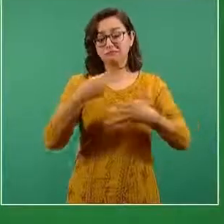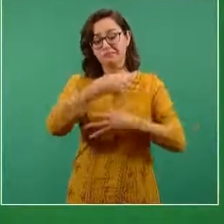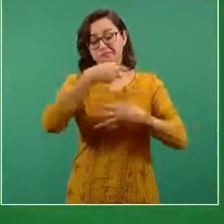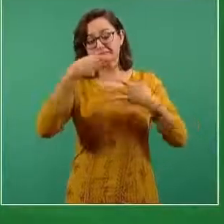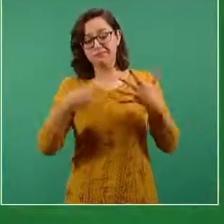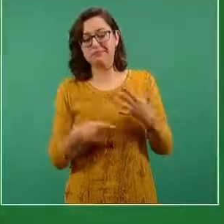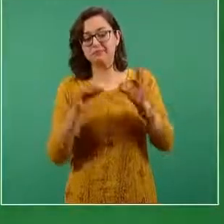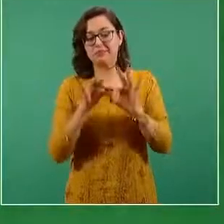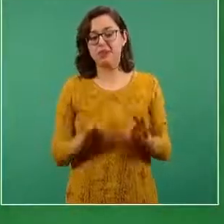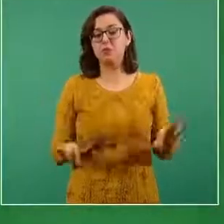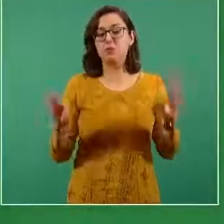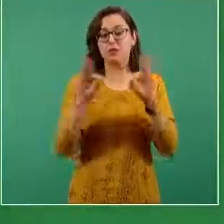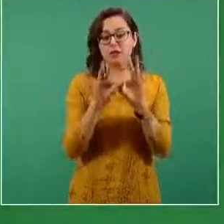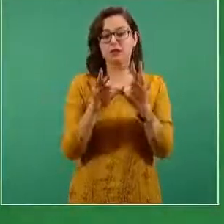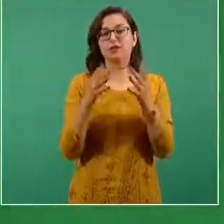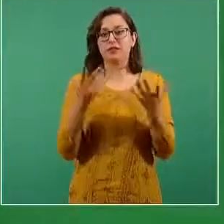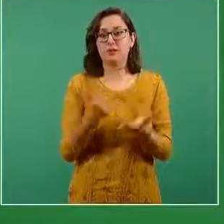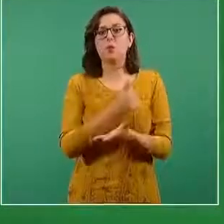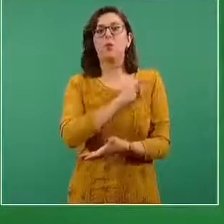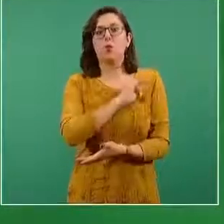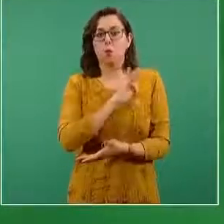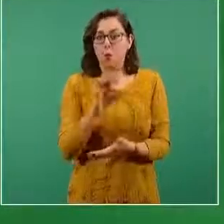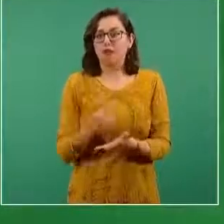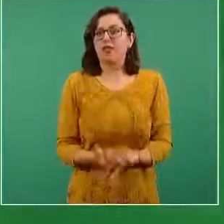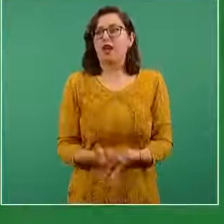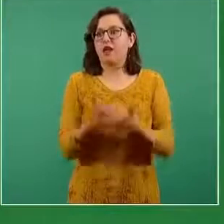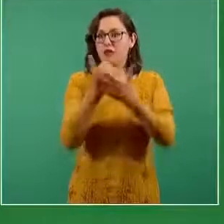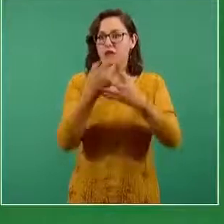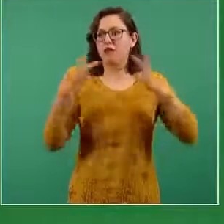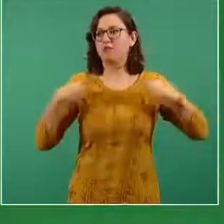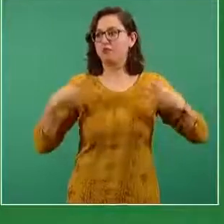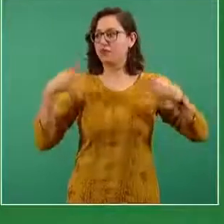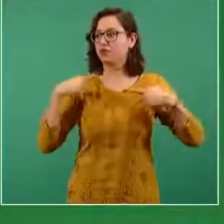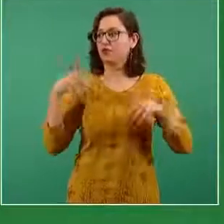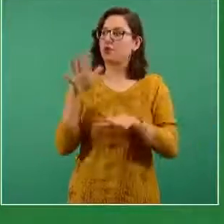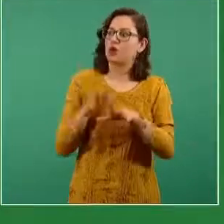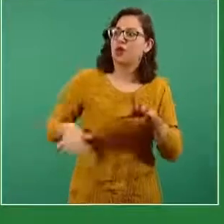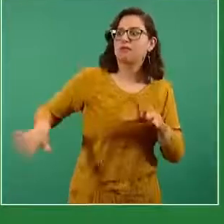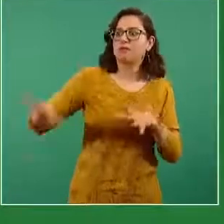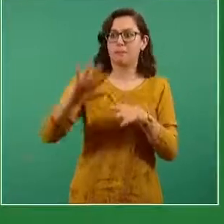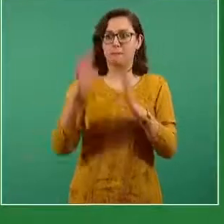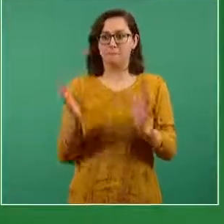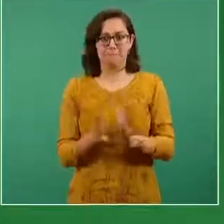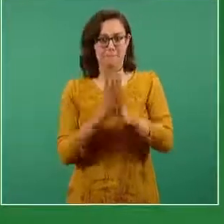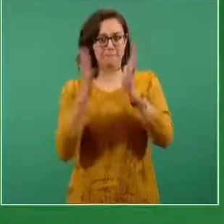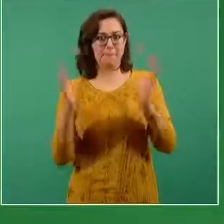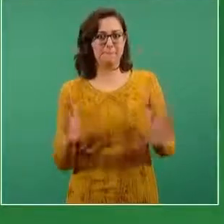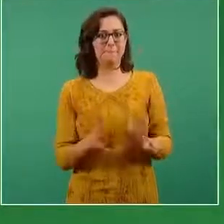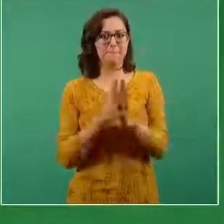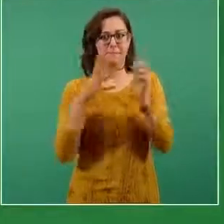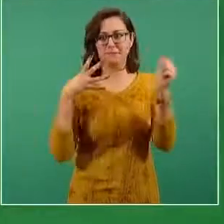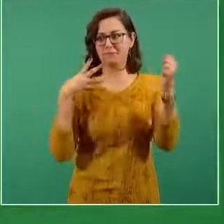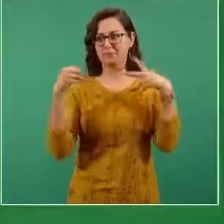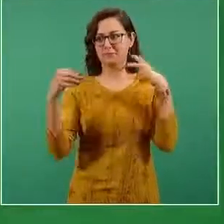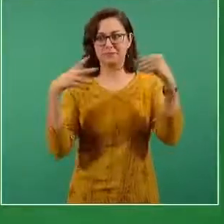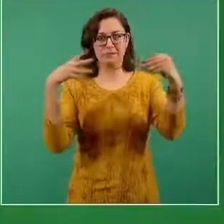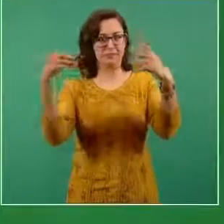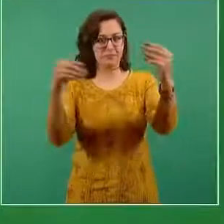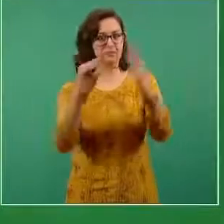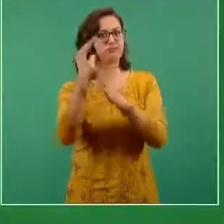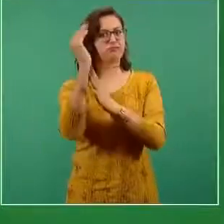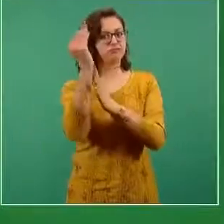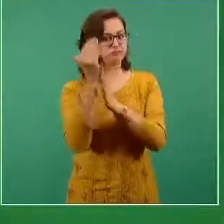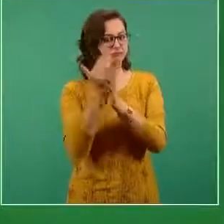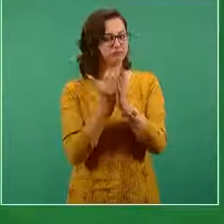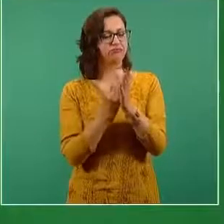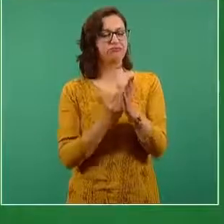que fueron resaltados en donde la participación social y de la comunidad es relevante para efecto de que las